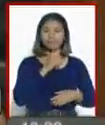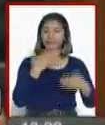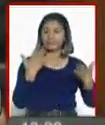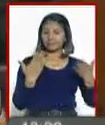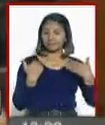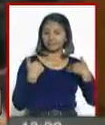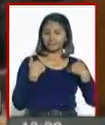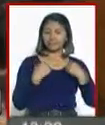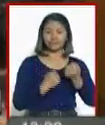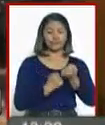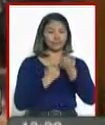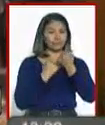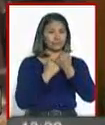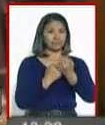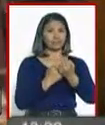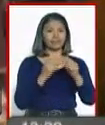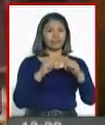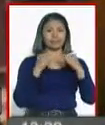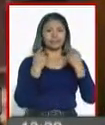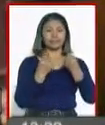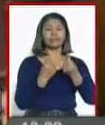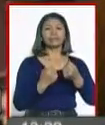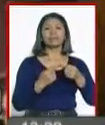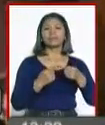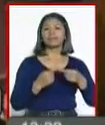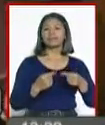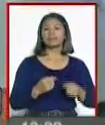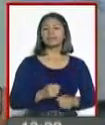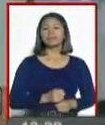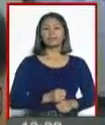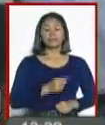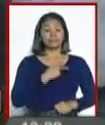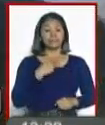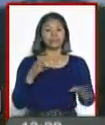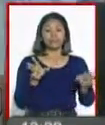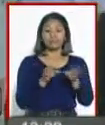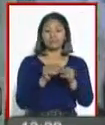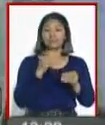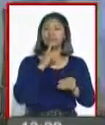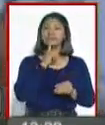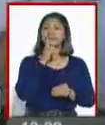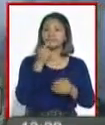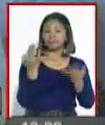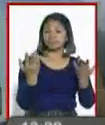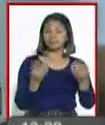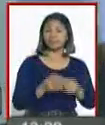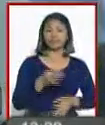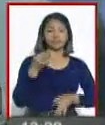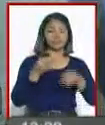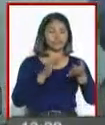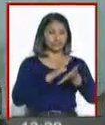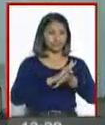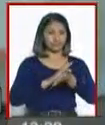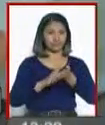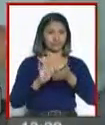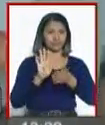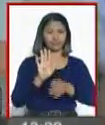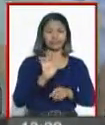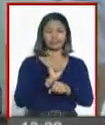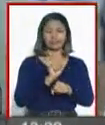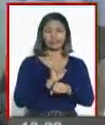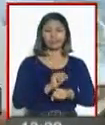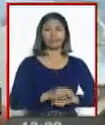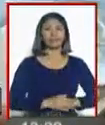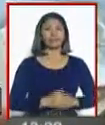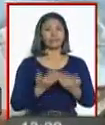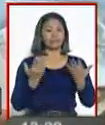que tienen todo el apoyo de la bancada opositora en el parlamento asegurando de que esperan de que la justicia haga su trabajo lo